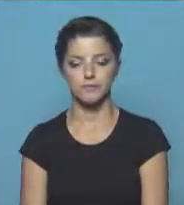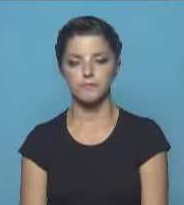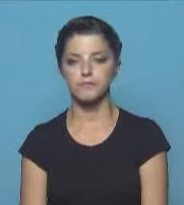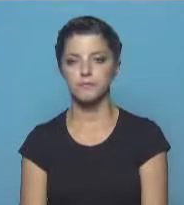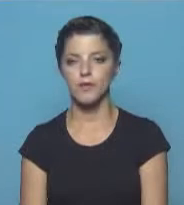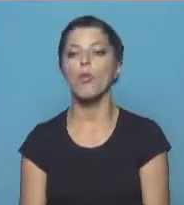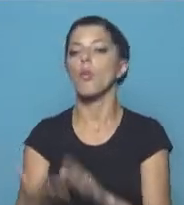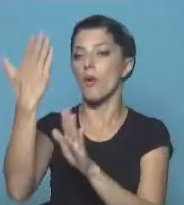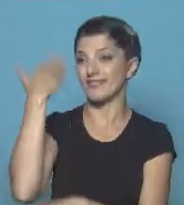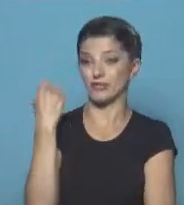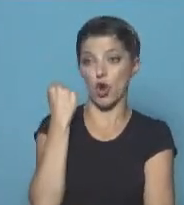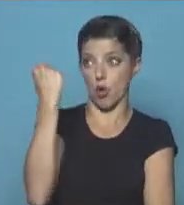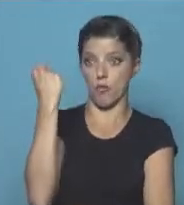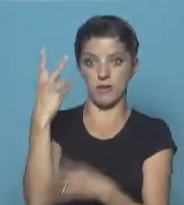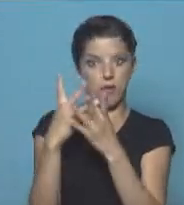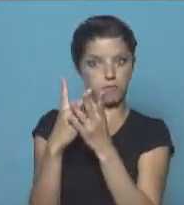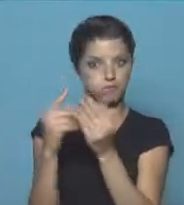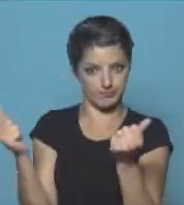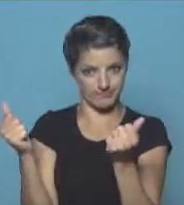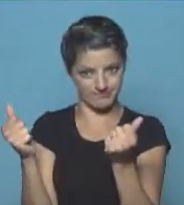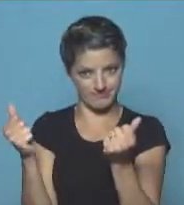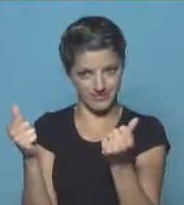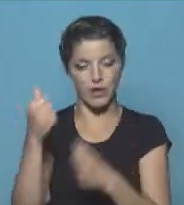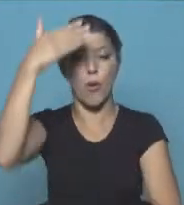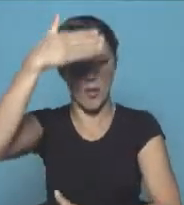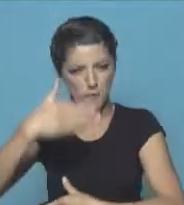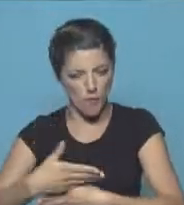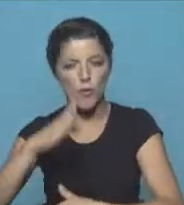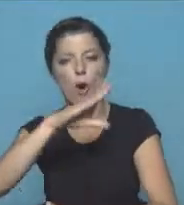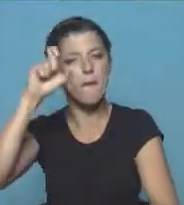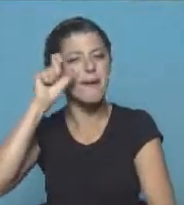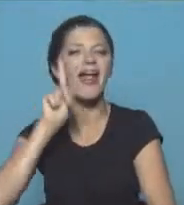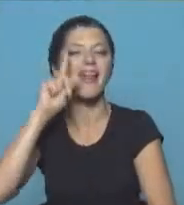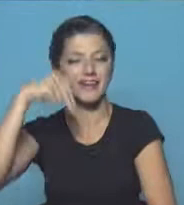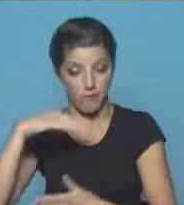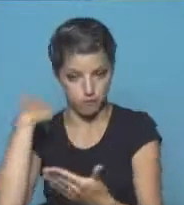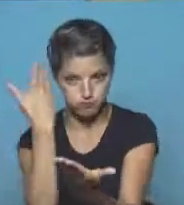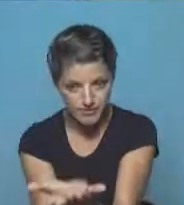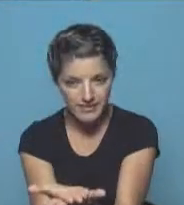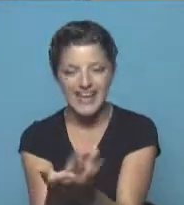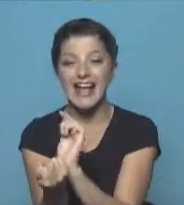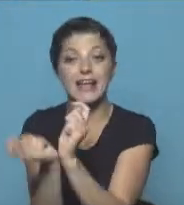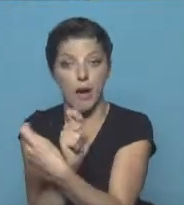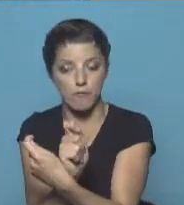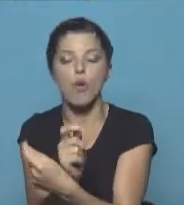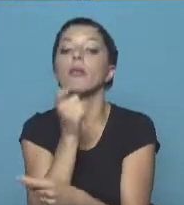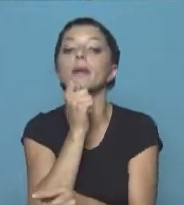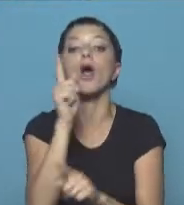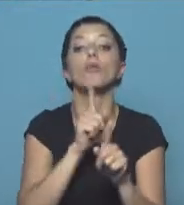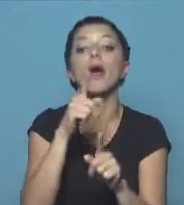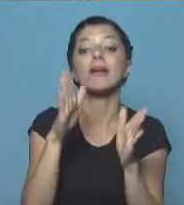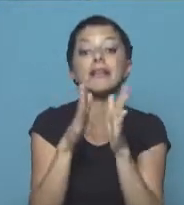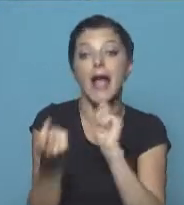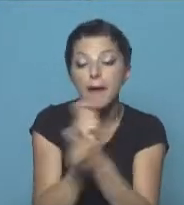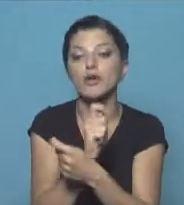del comunismo, la debacle del comunismo, la caída del muro de Berlín, etc. Por un lado se hicieron reformas económicas muy rápido,